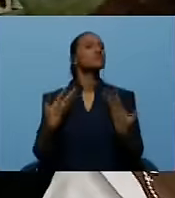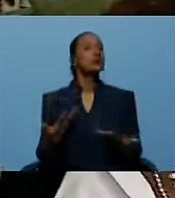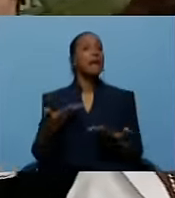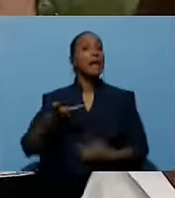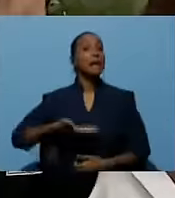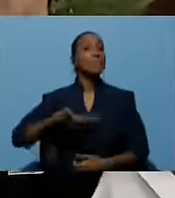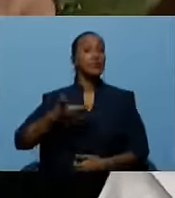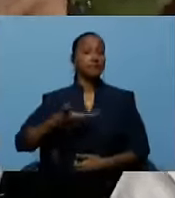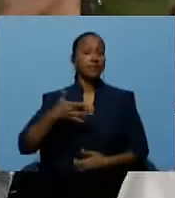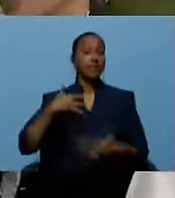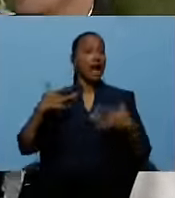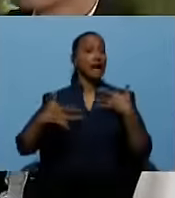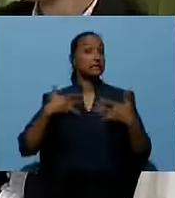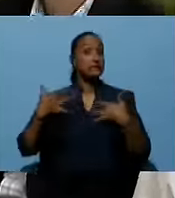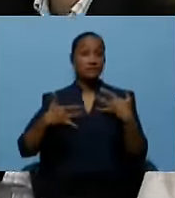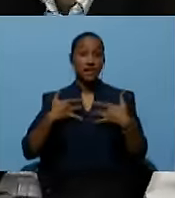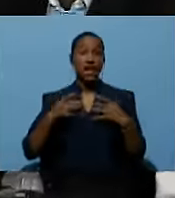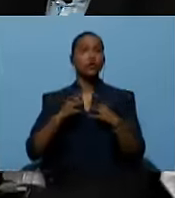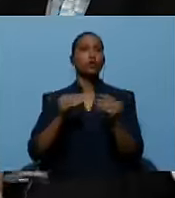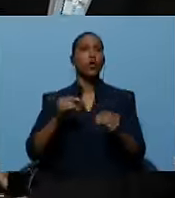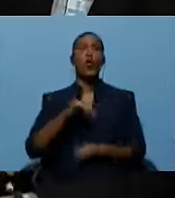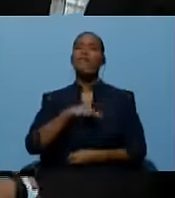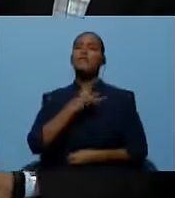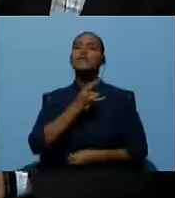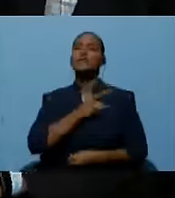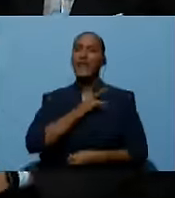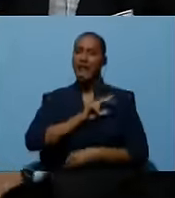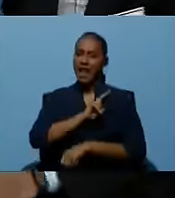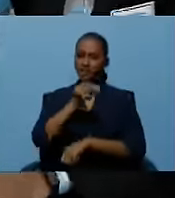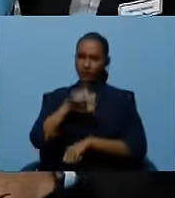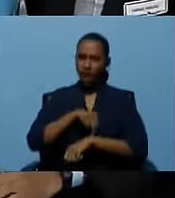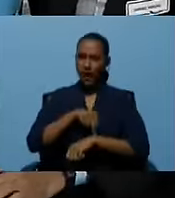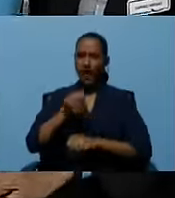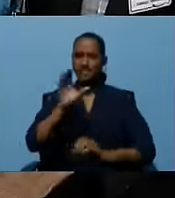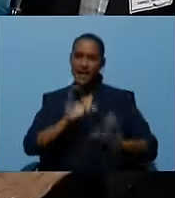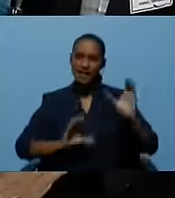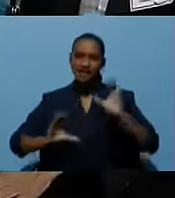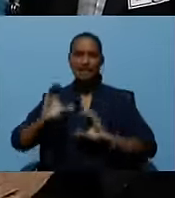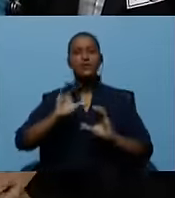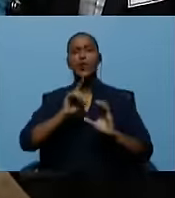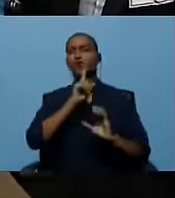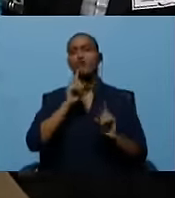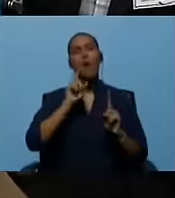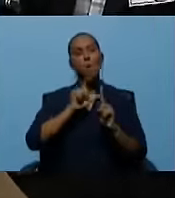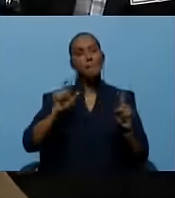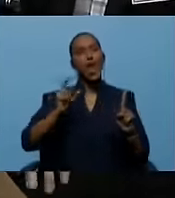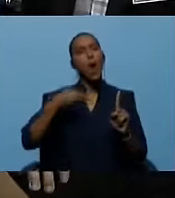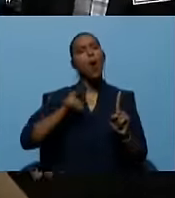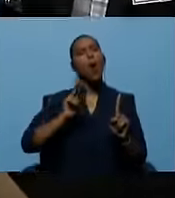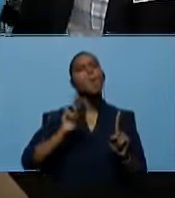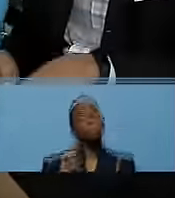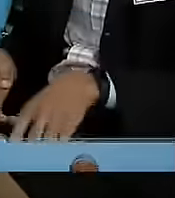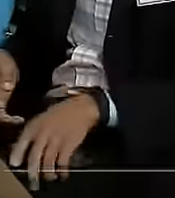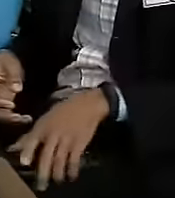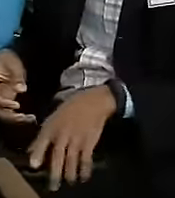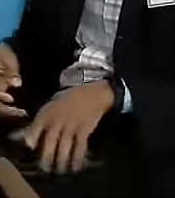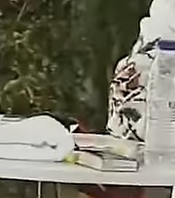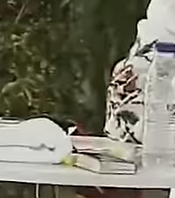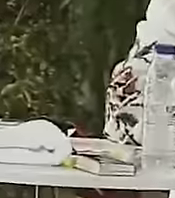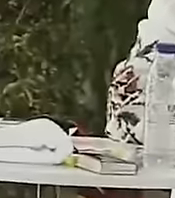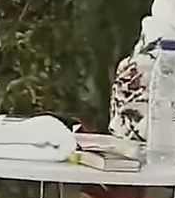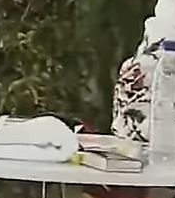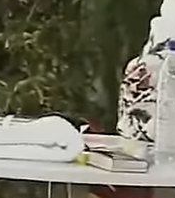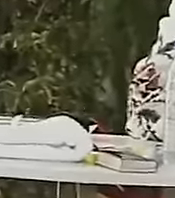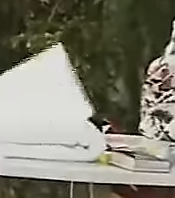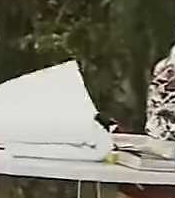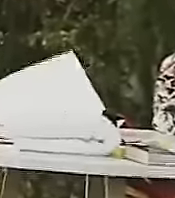importante actividad desde la Universidad Nacional de las Ciencias, doctor Humberto Fernández Morán.